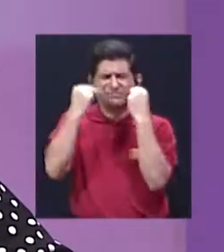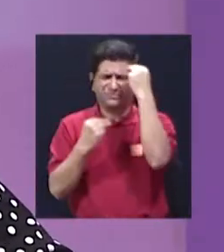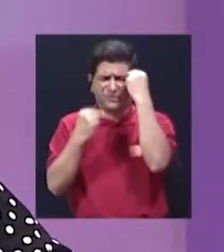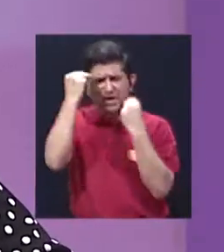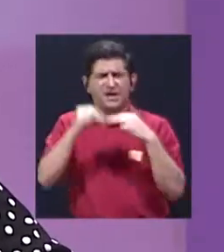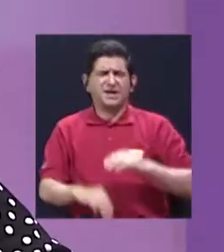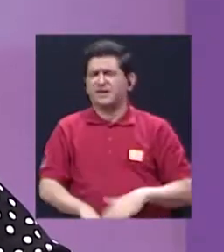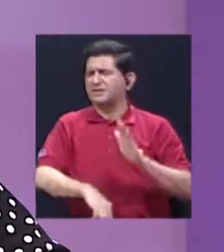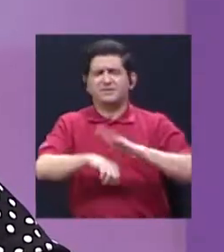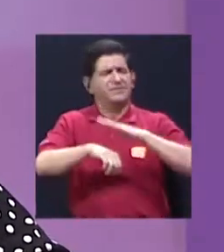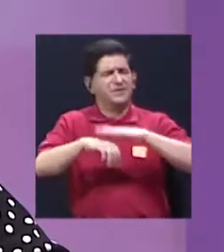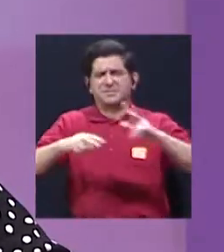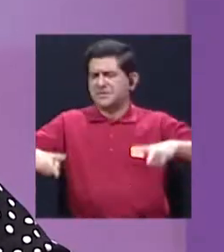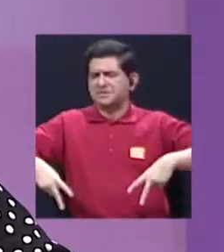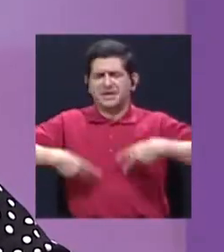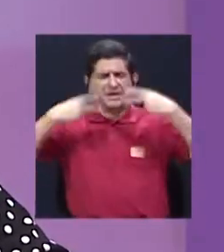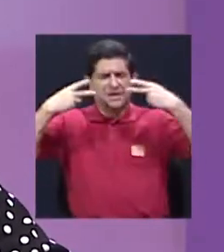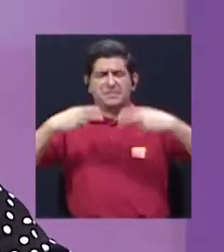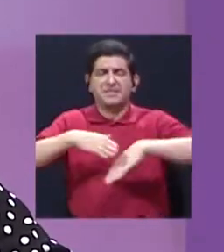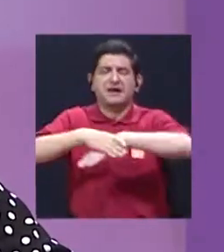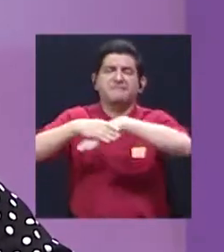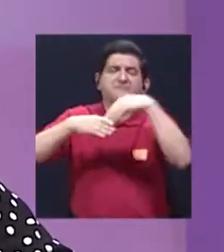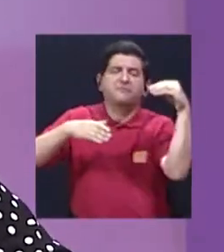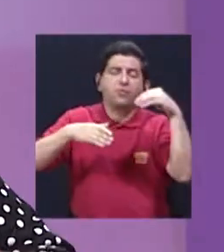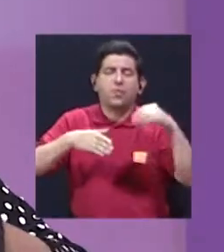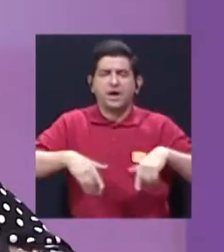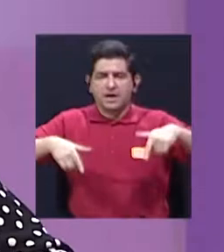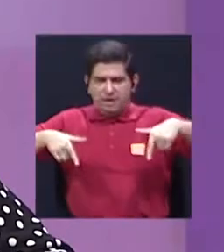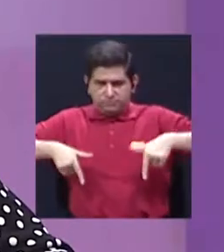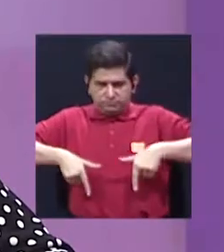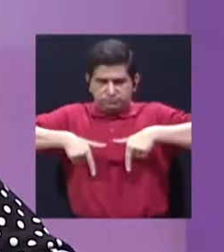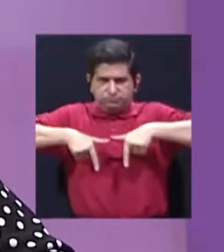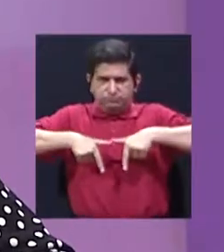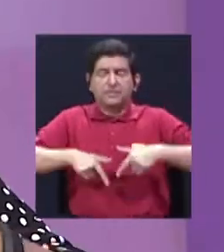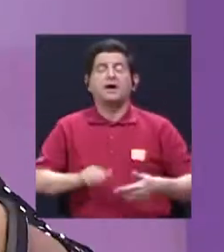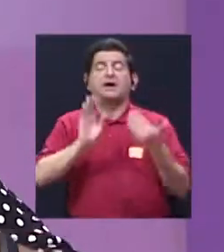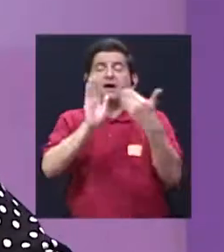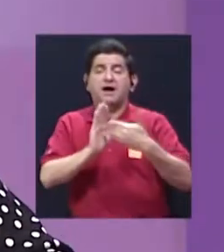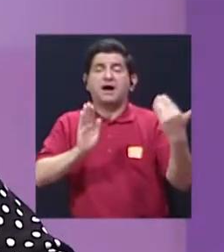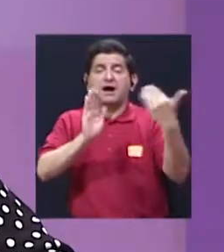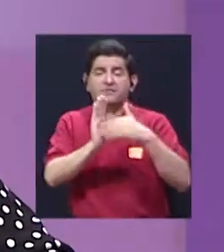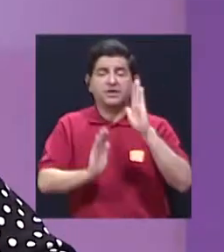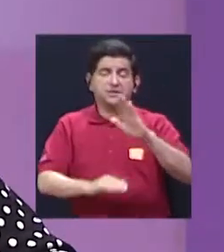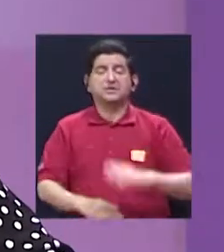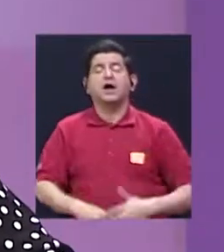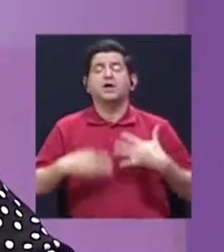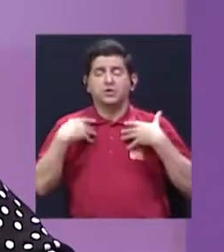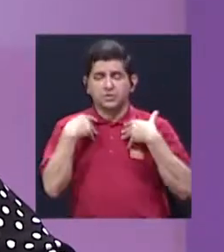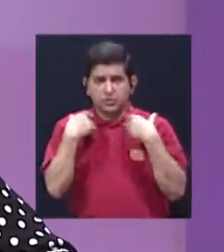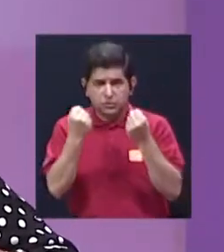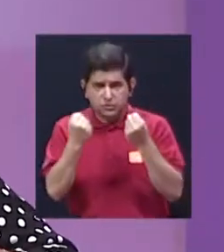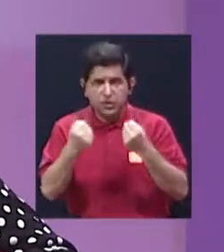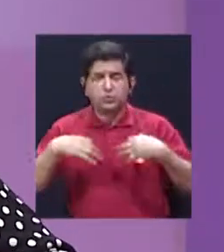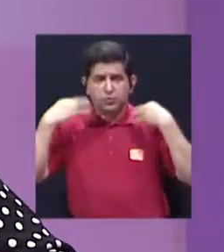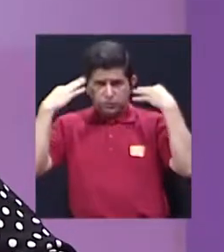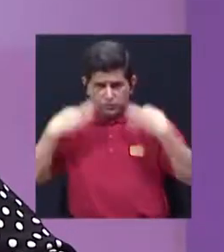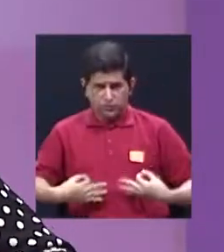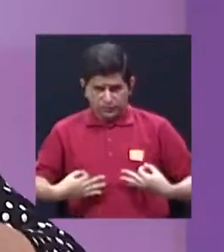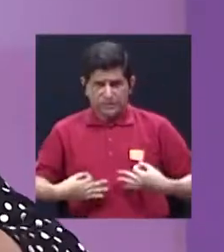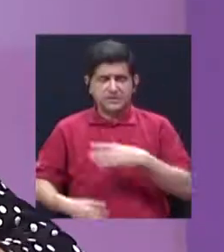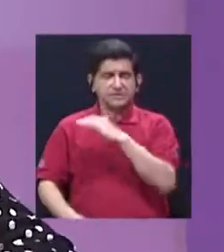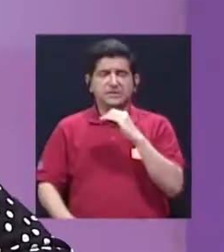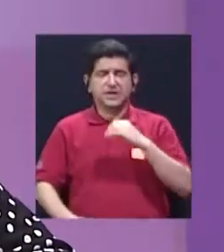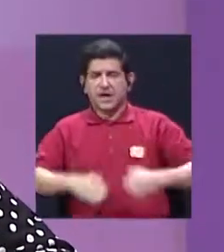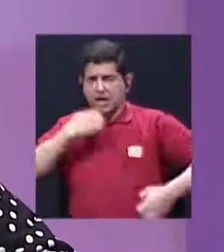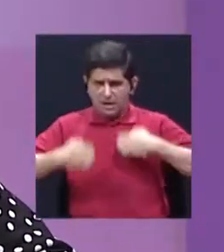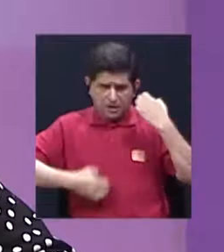incompatibles con la vida extrauterina. Y eso afectaba su salud física y emocional